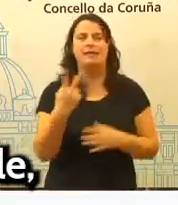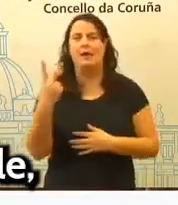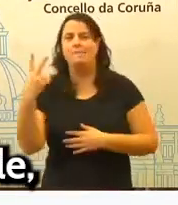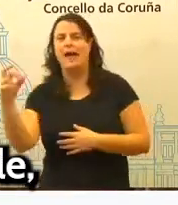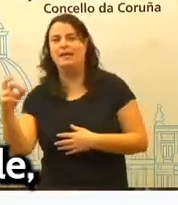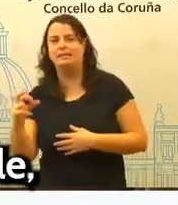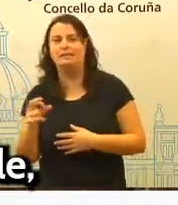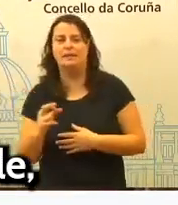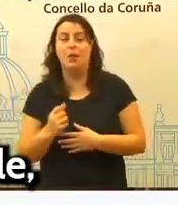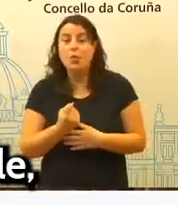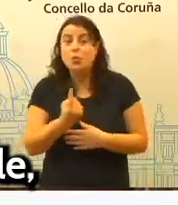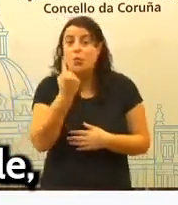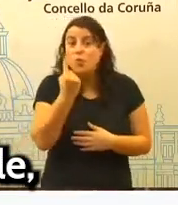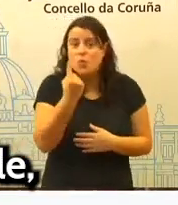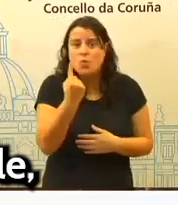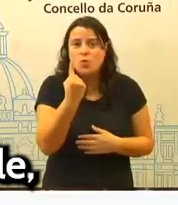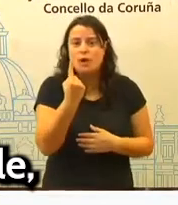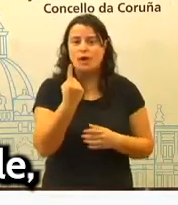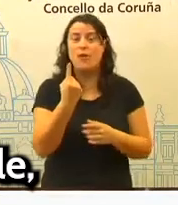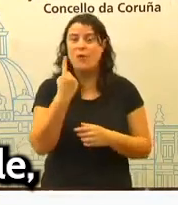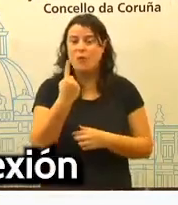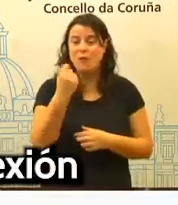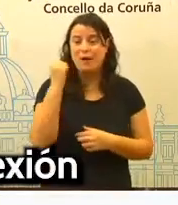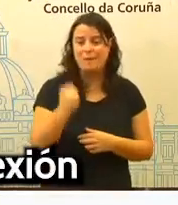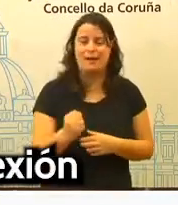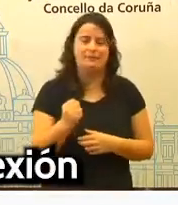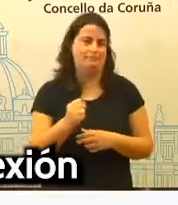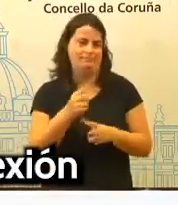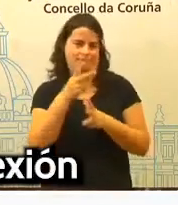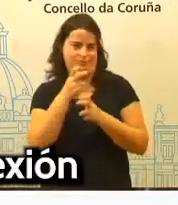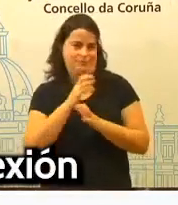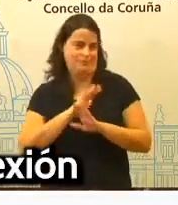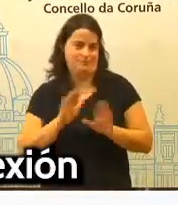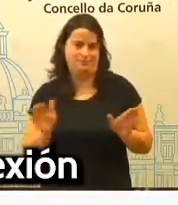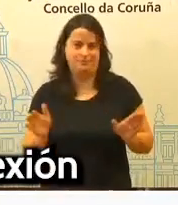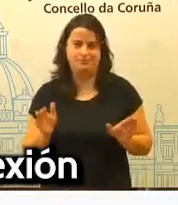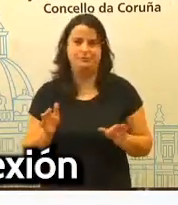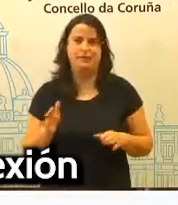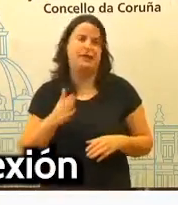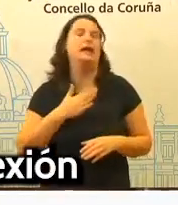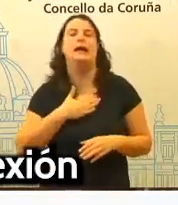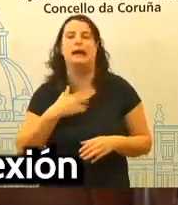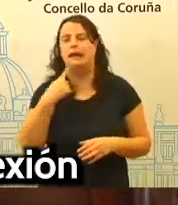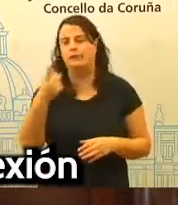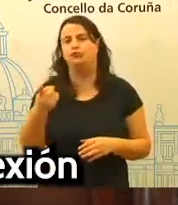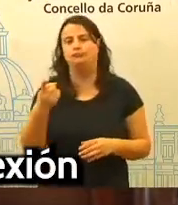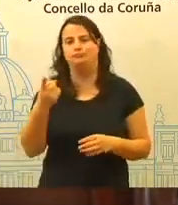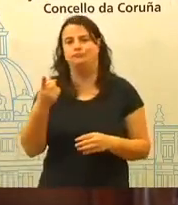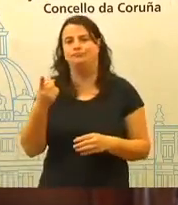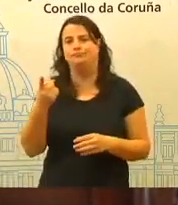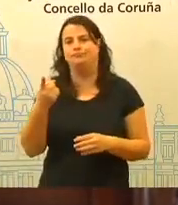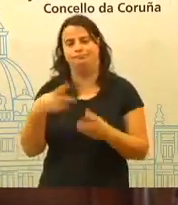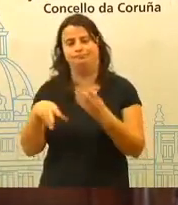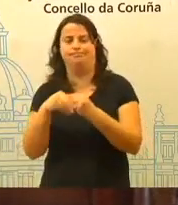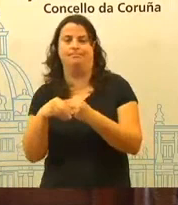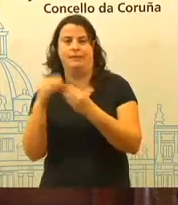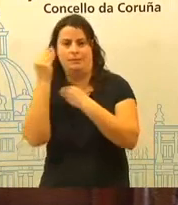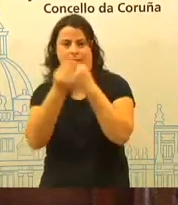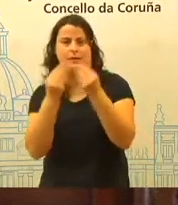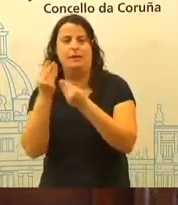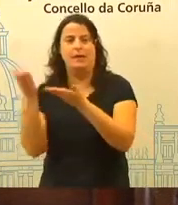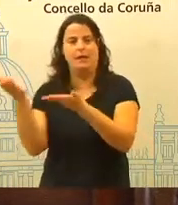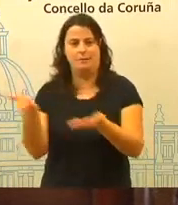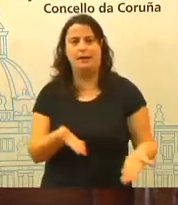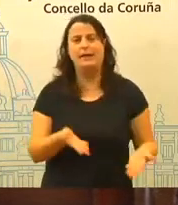vintes o con que exista aún esa situación terrible por tanto queremos sumarnos a esta reflexión invitar también